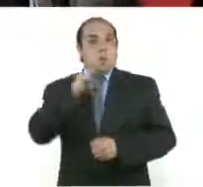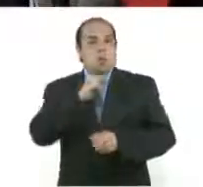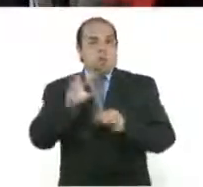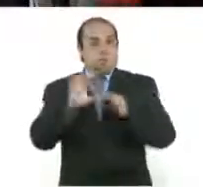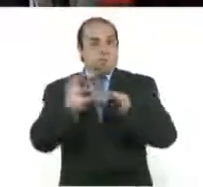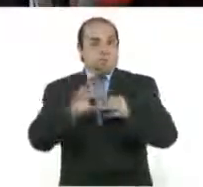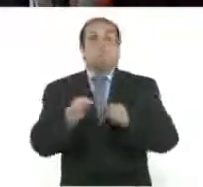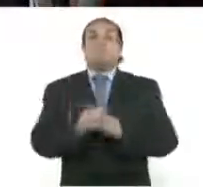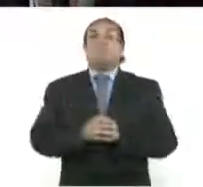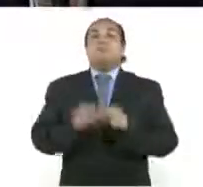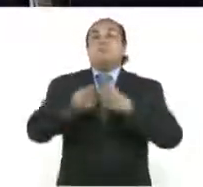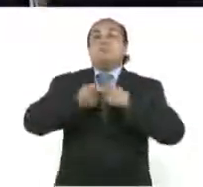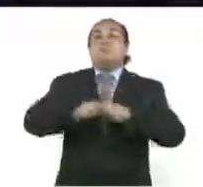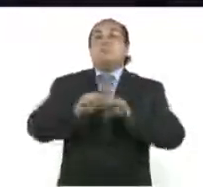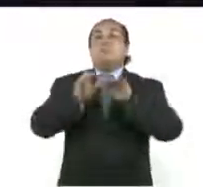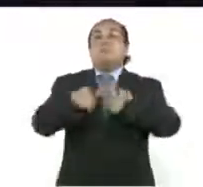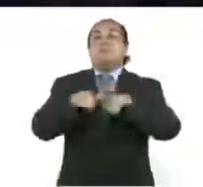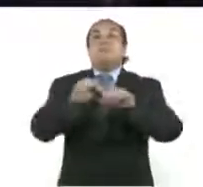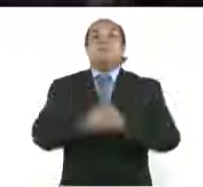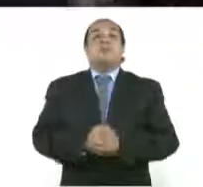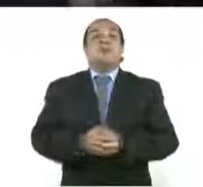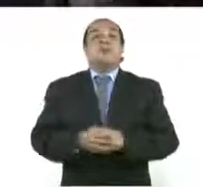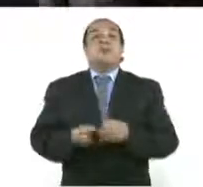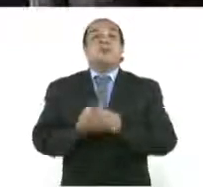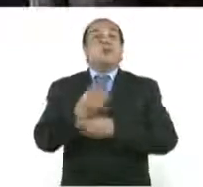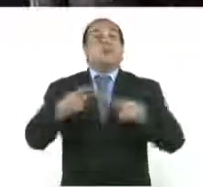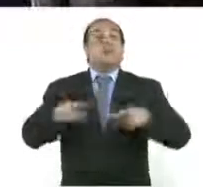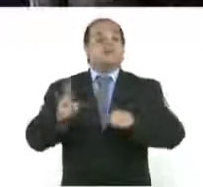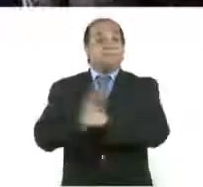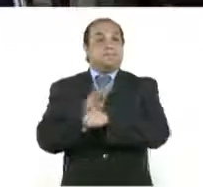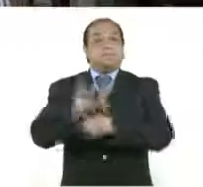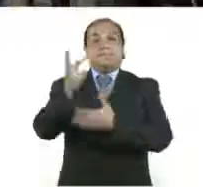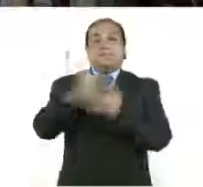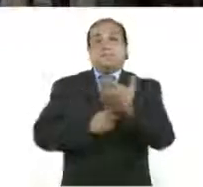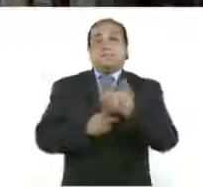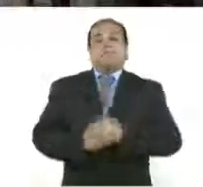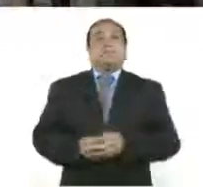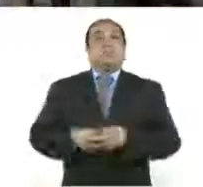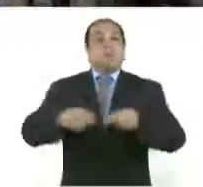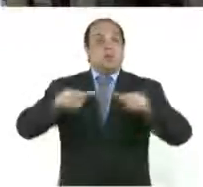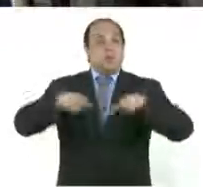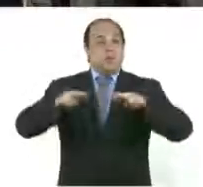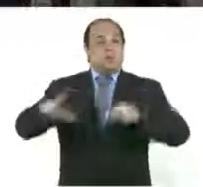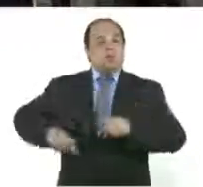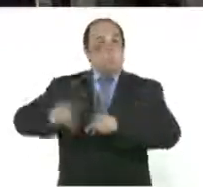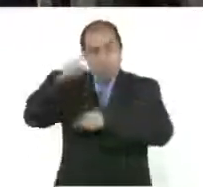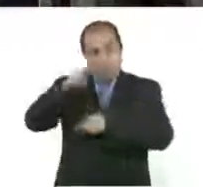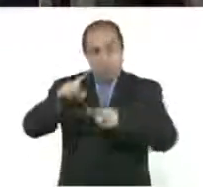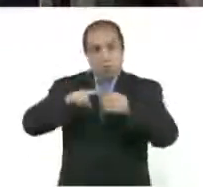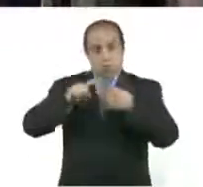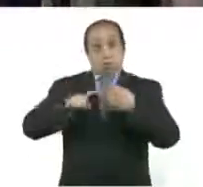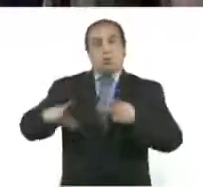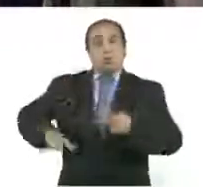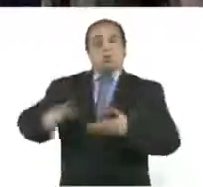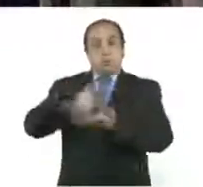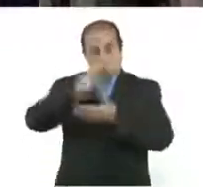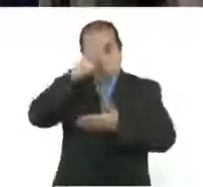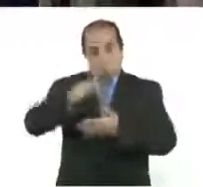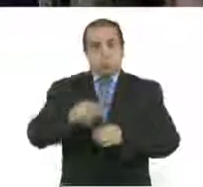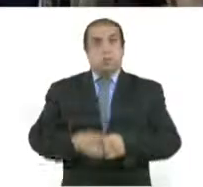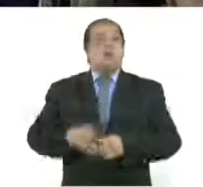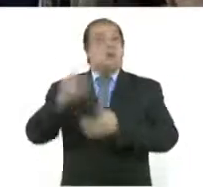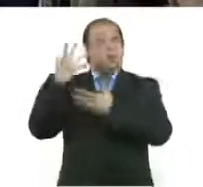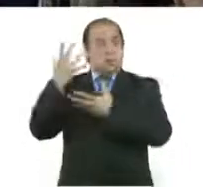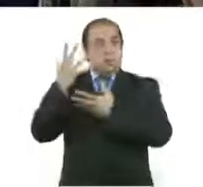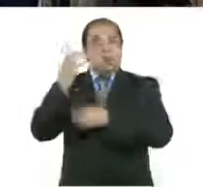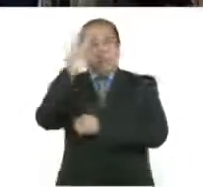de incorporación a nuevos beneficiarios de este programa. A nombre del Gobierno de México y del Gobierno de la Ciudad de México, les deseo.